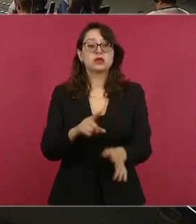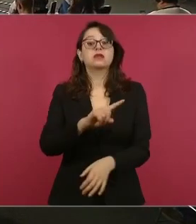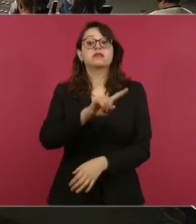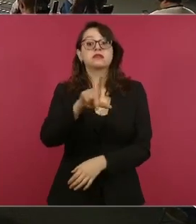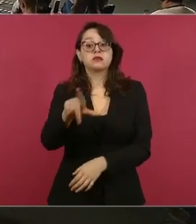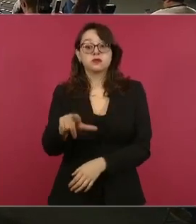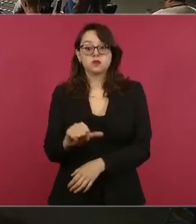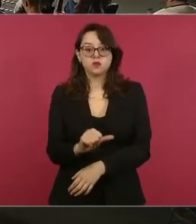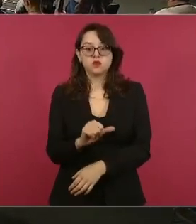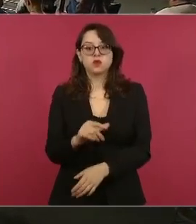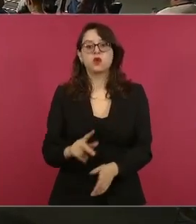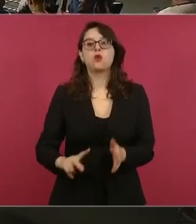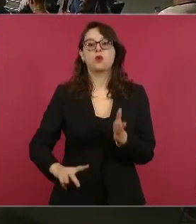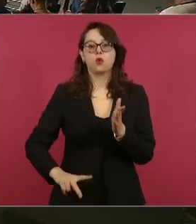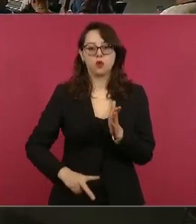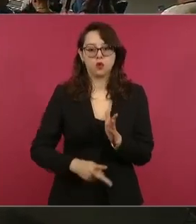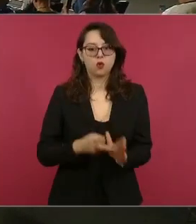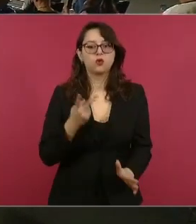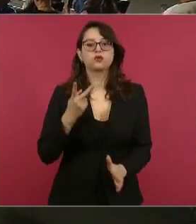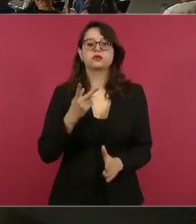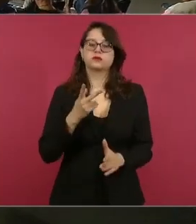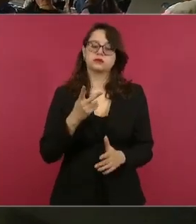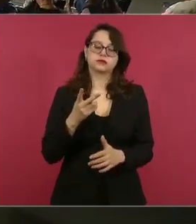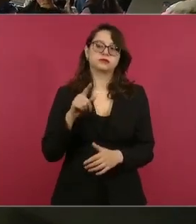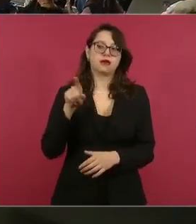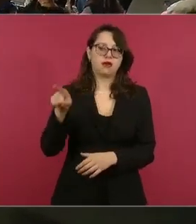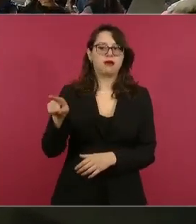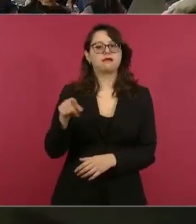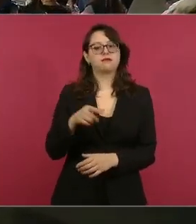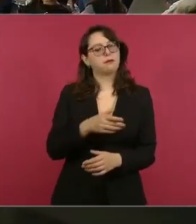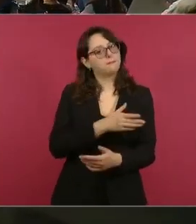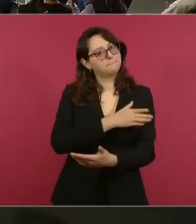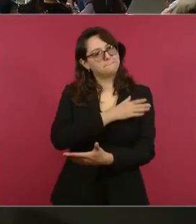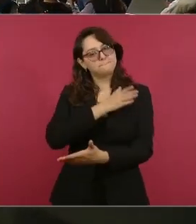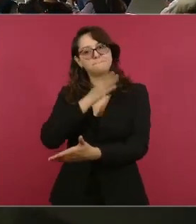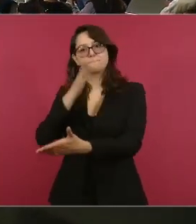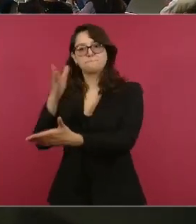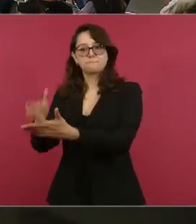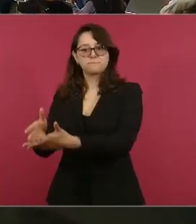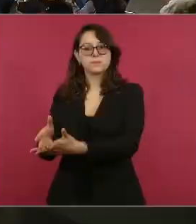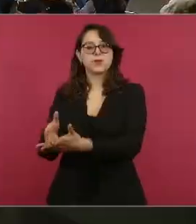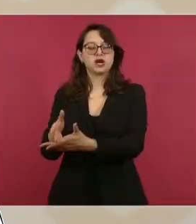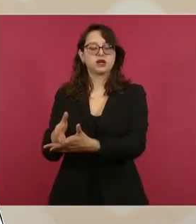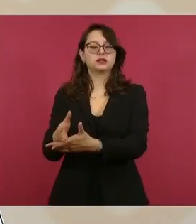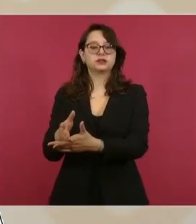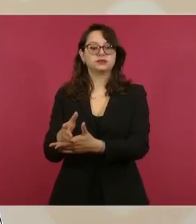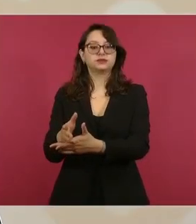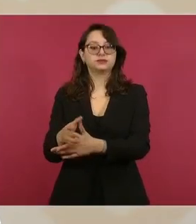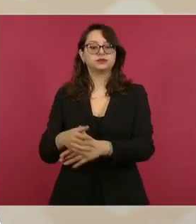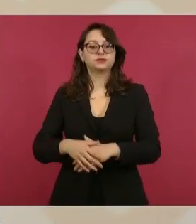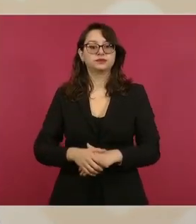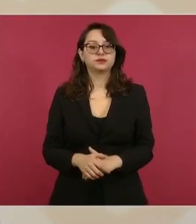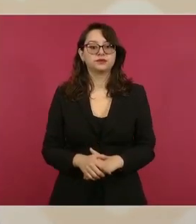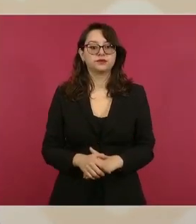volver a Acapulco, va a retornar a Acapulco